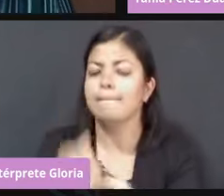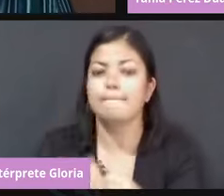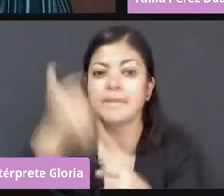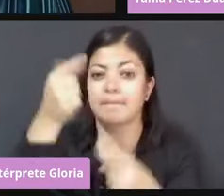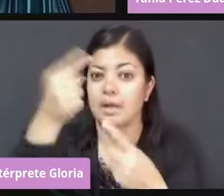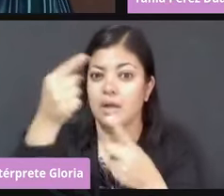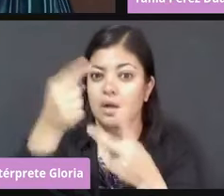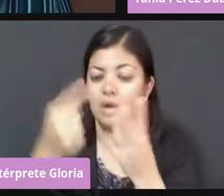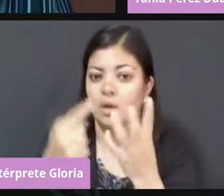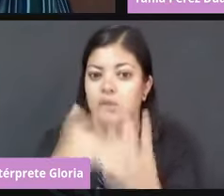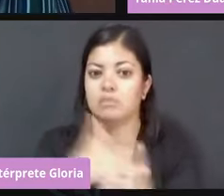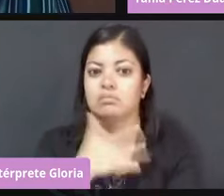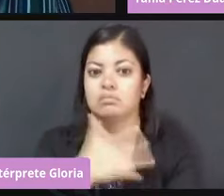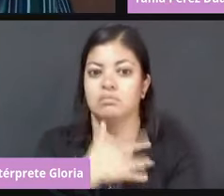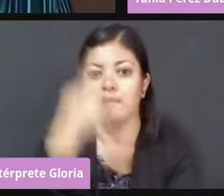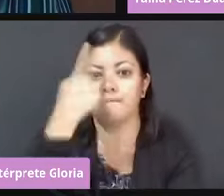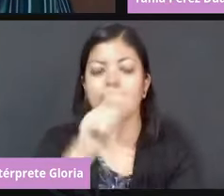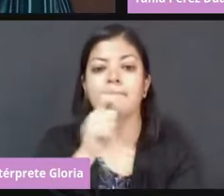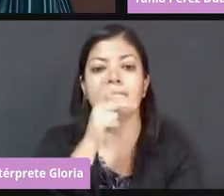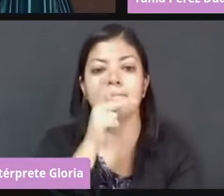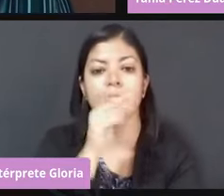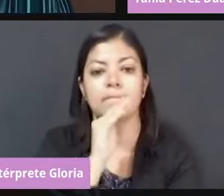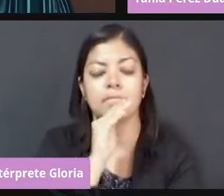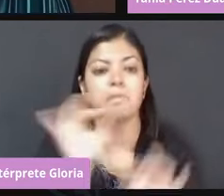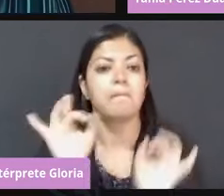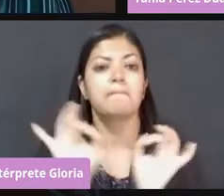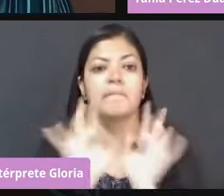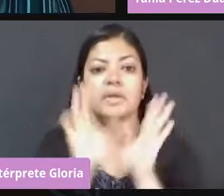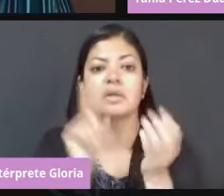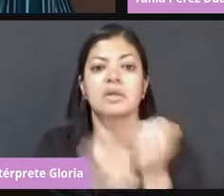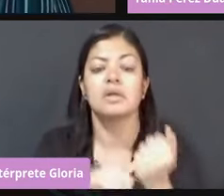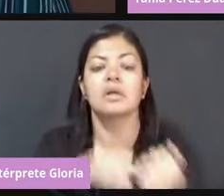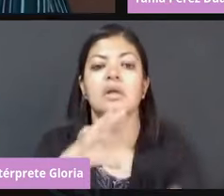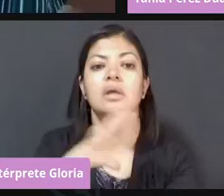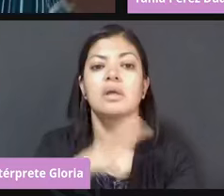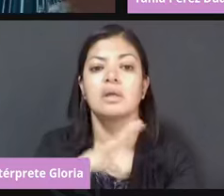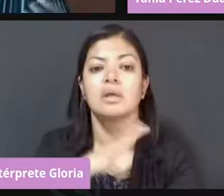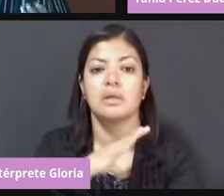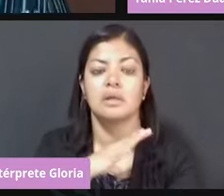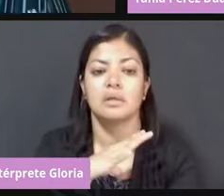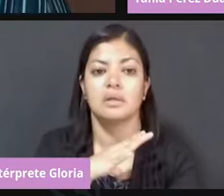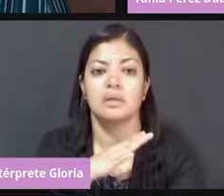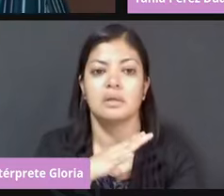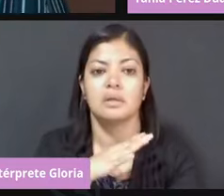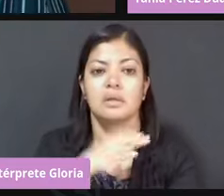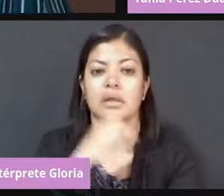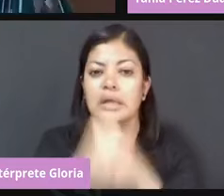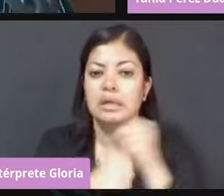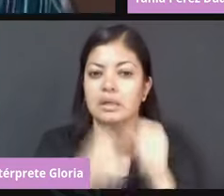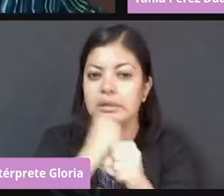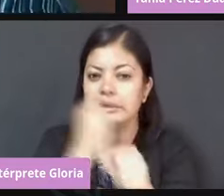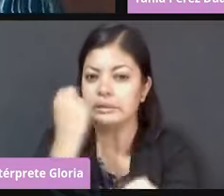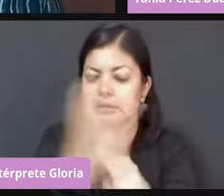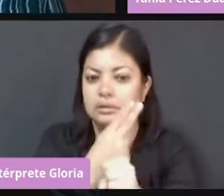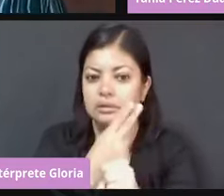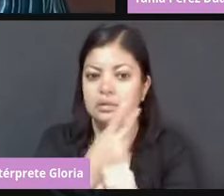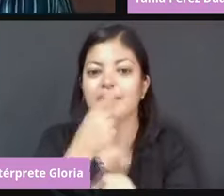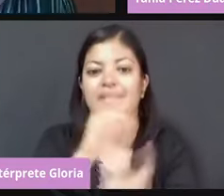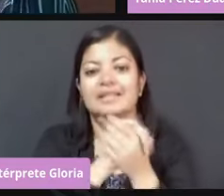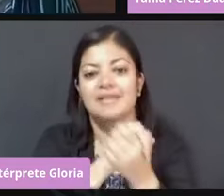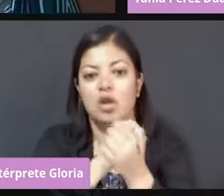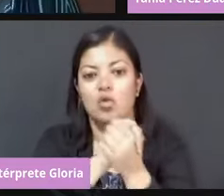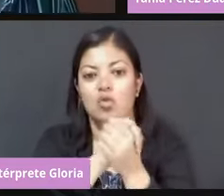visibles para los padres en caso de presentarse? En edades tempranas y dice, saludos desde